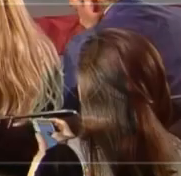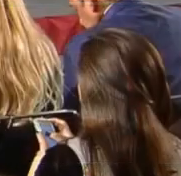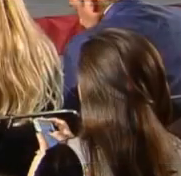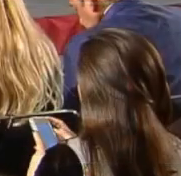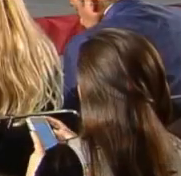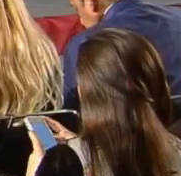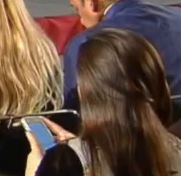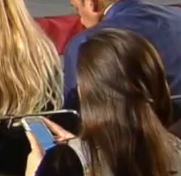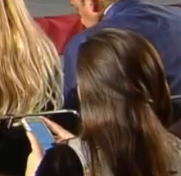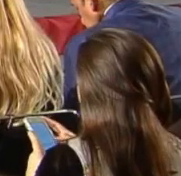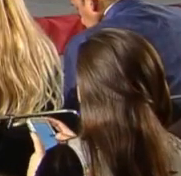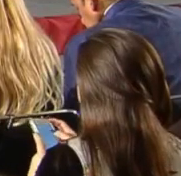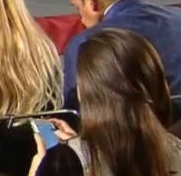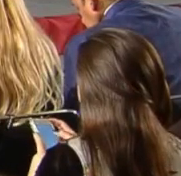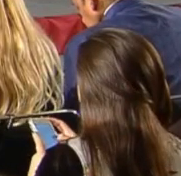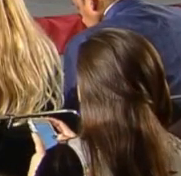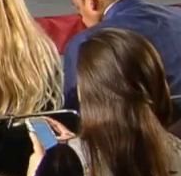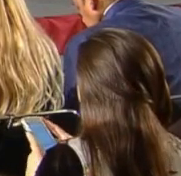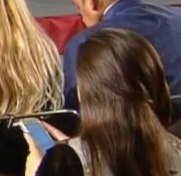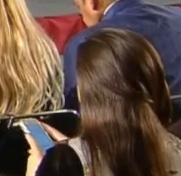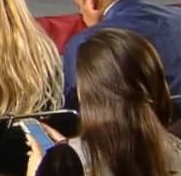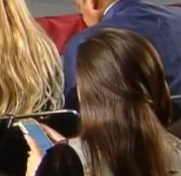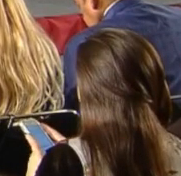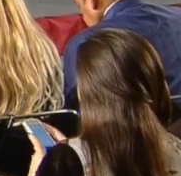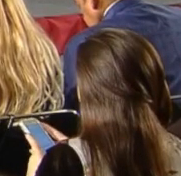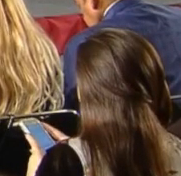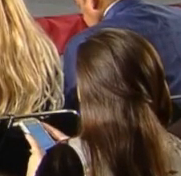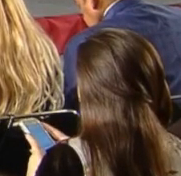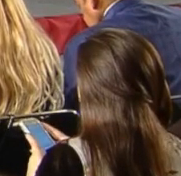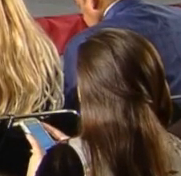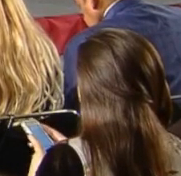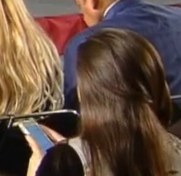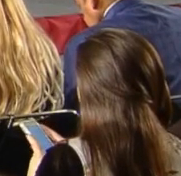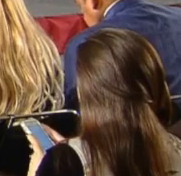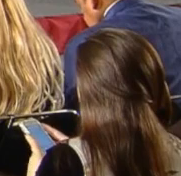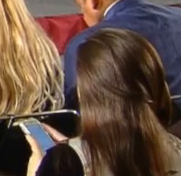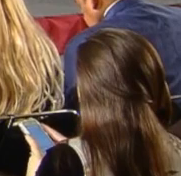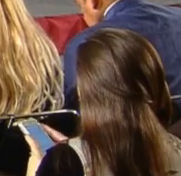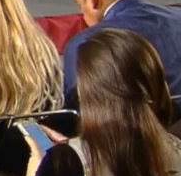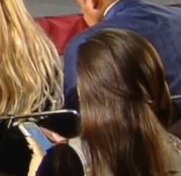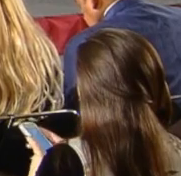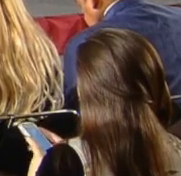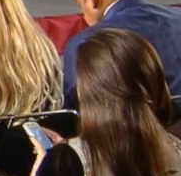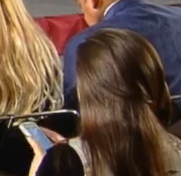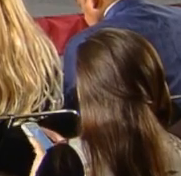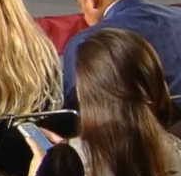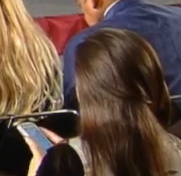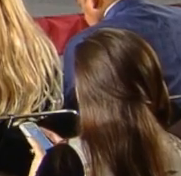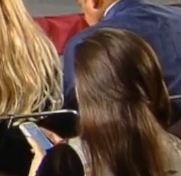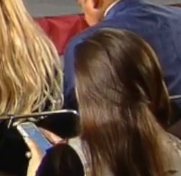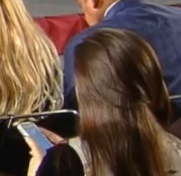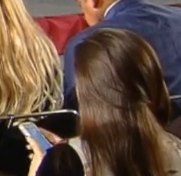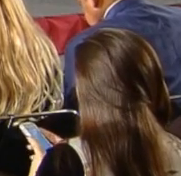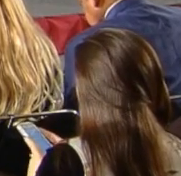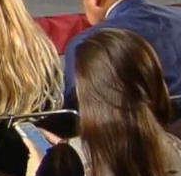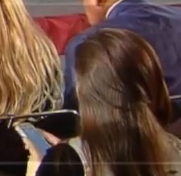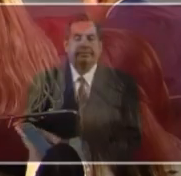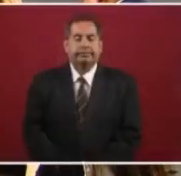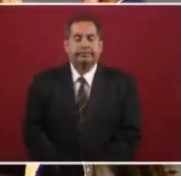plena autonomía. No vamos nosotros a hacerles ninguna